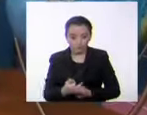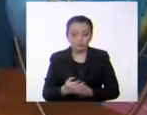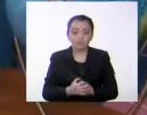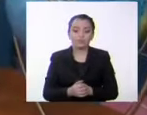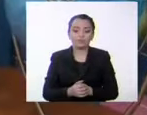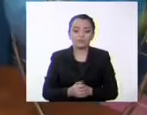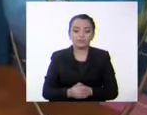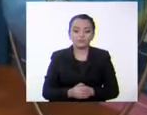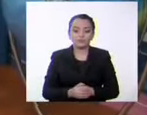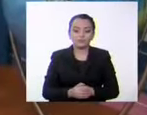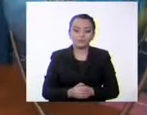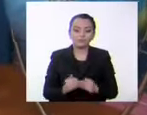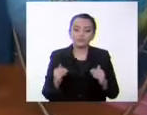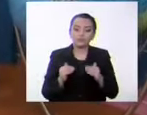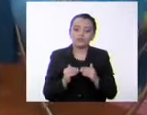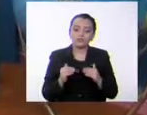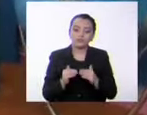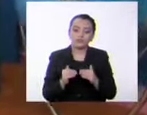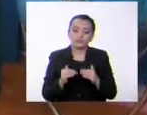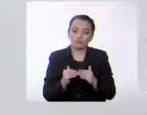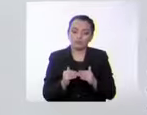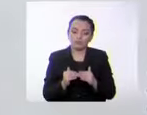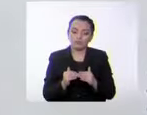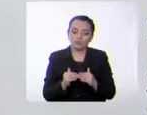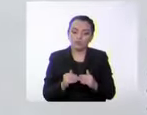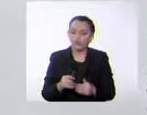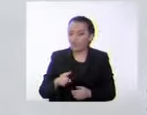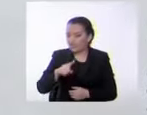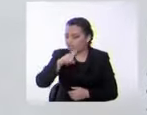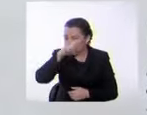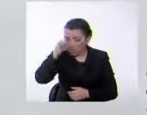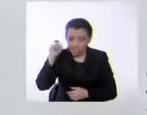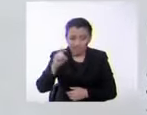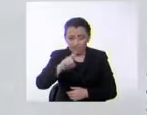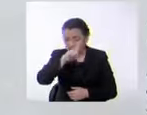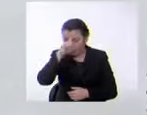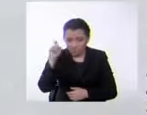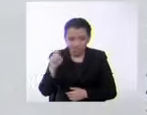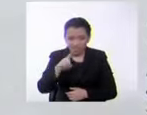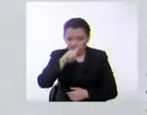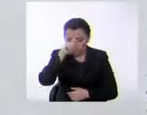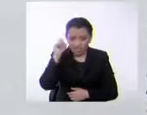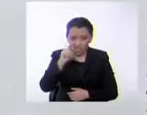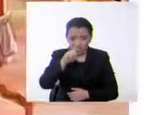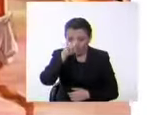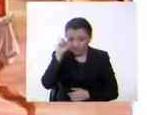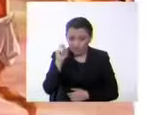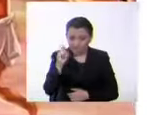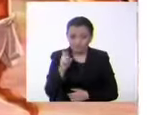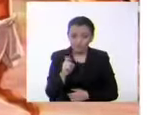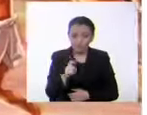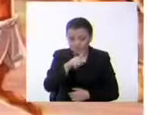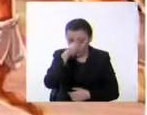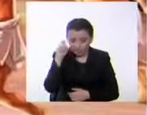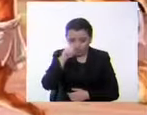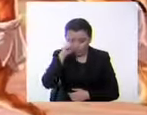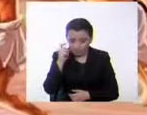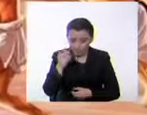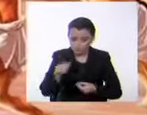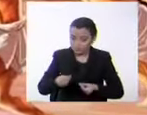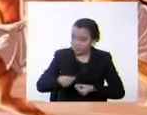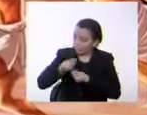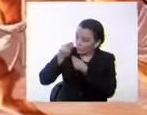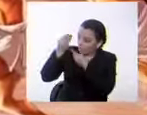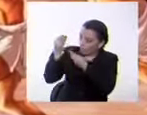También, como lo decíamos, la explotación laboral. Ellos trabajaban para enriquecer a los españoles,